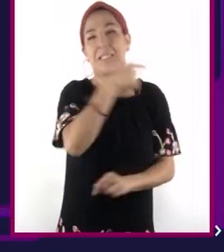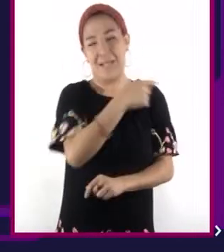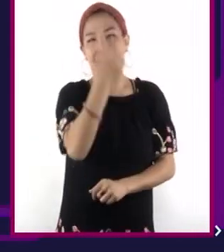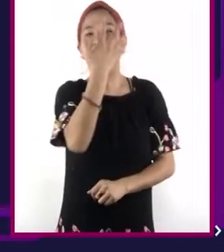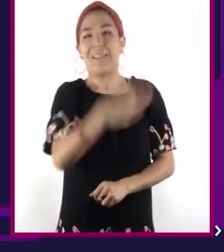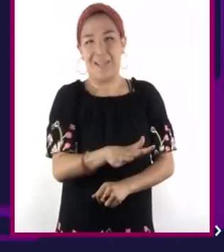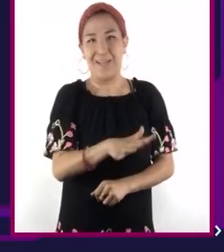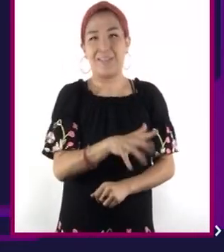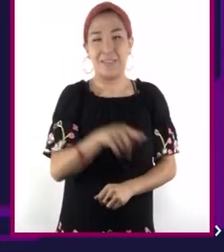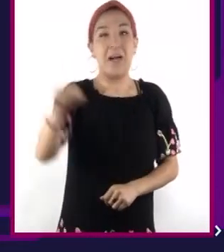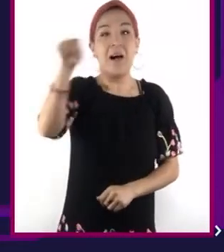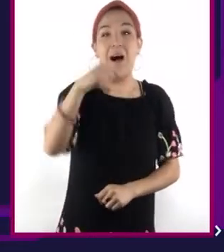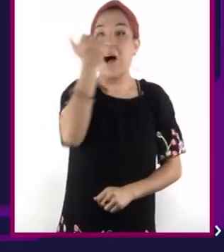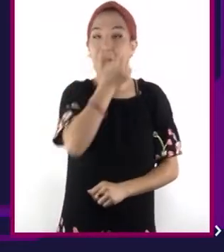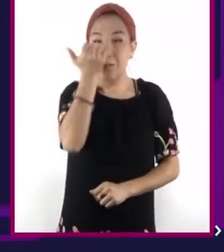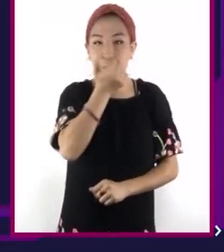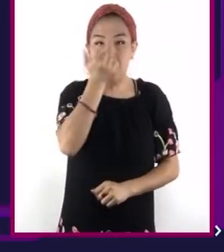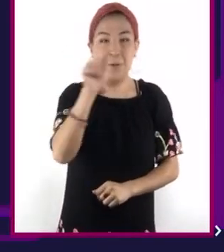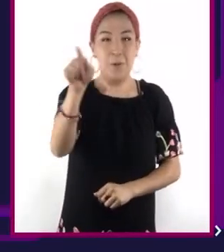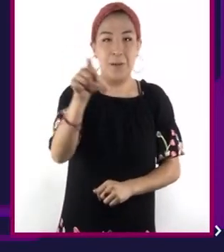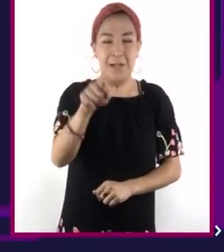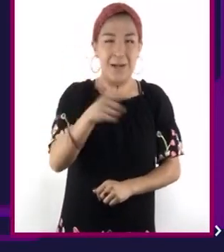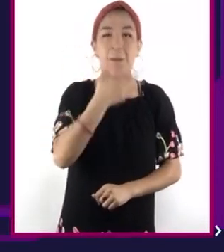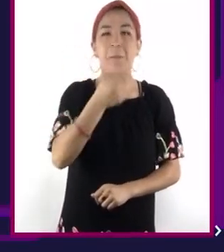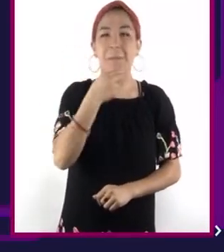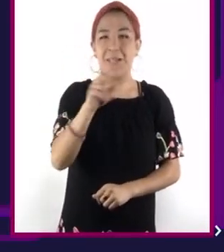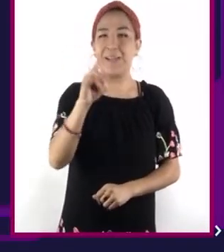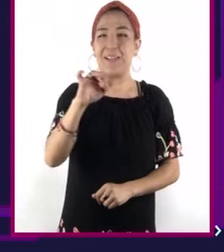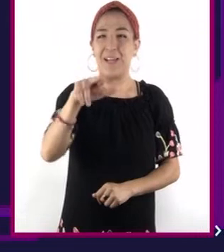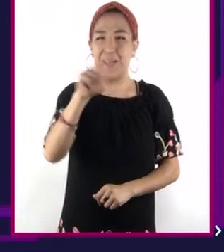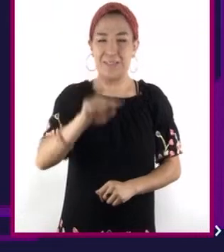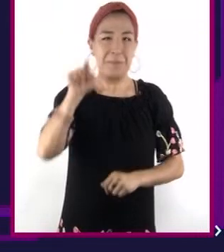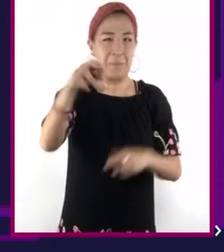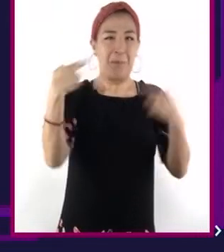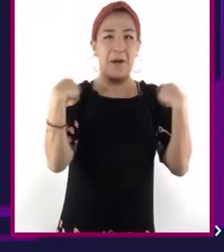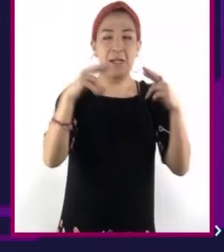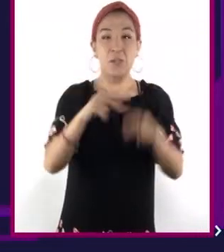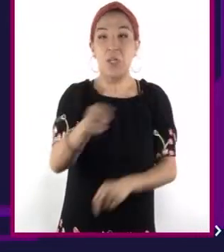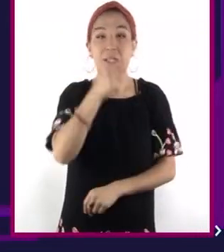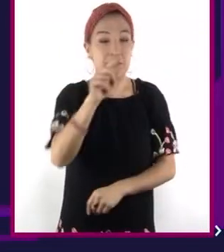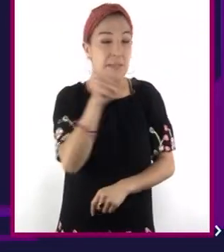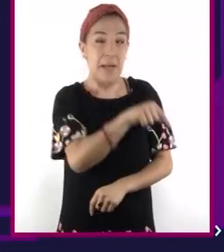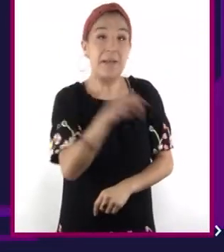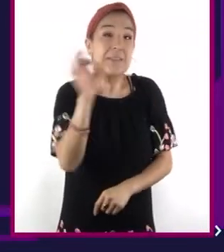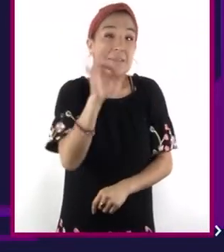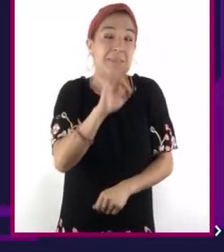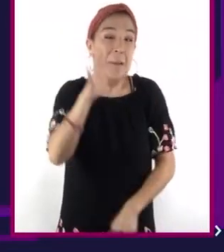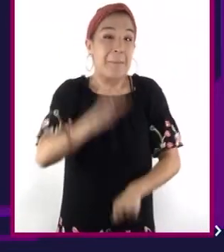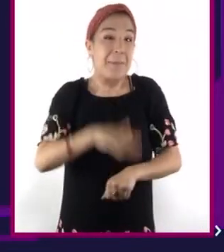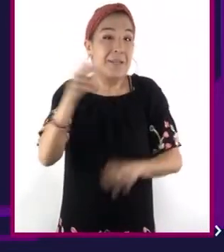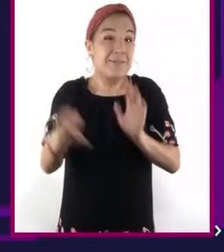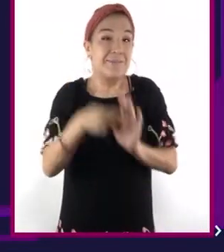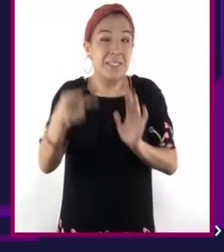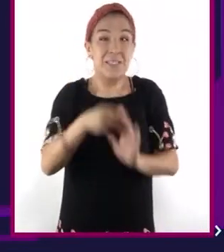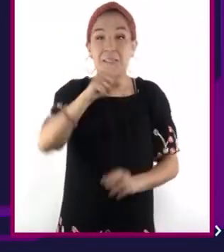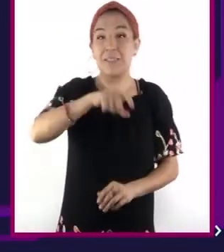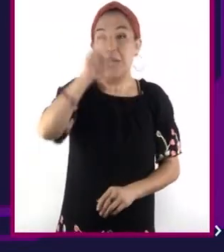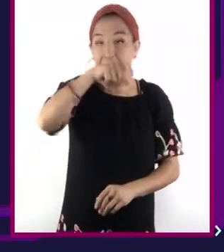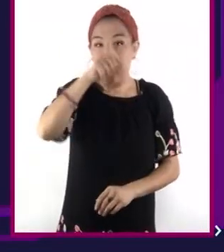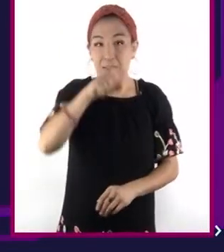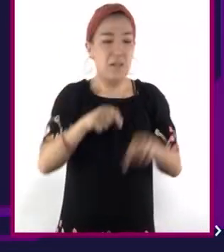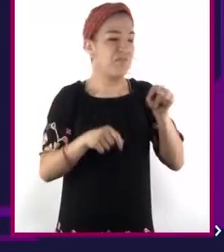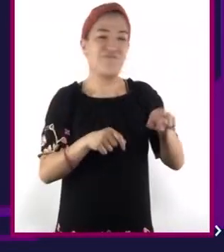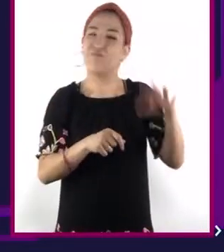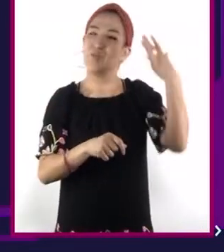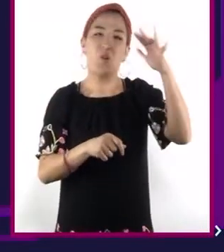los alumnos de Díaz y Batanero consideraron que hay las mismas posibilidades de caer águila que de